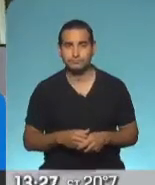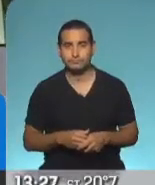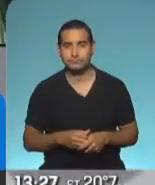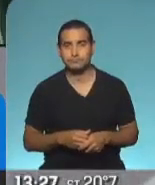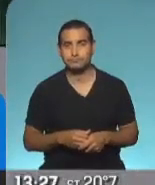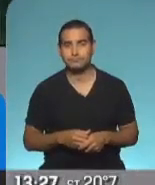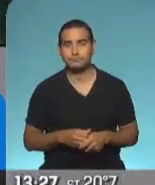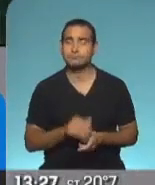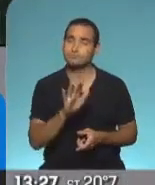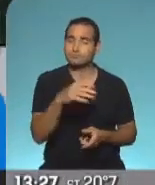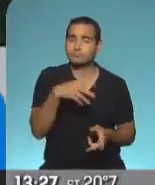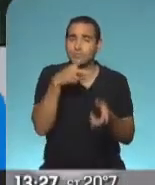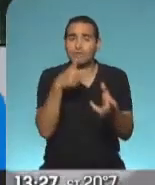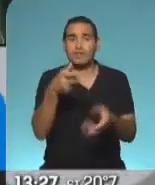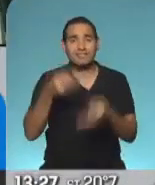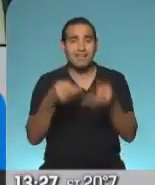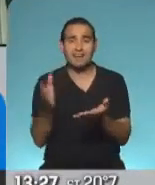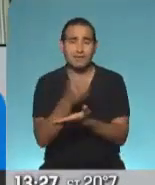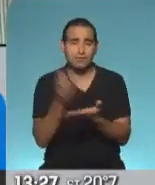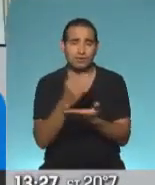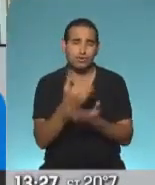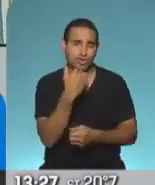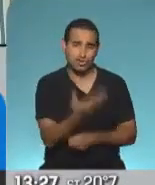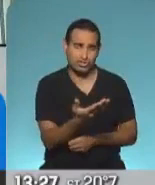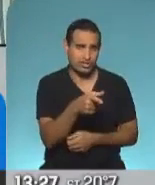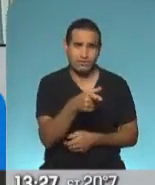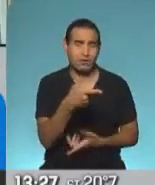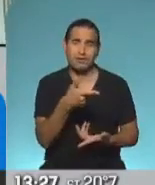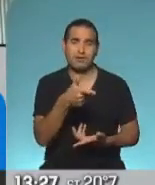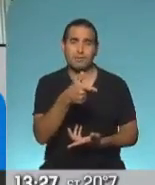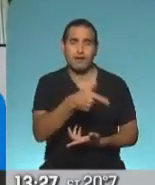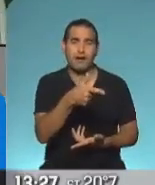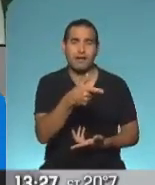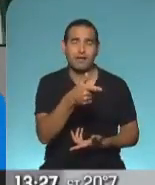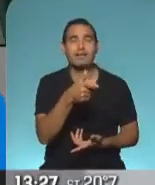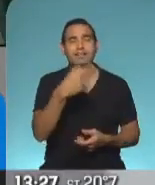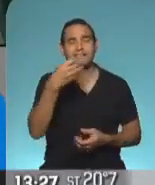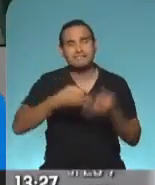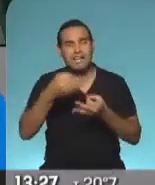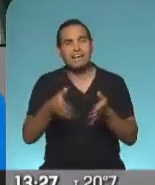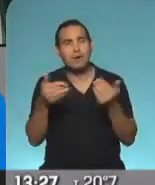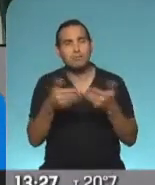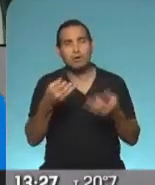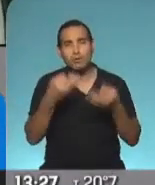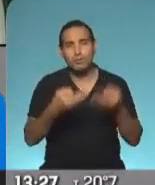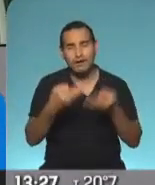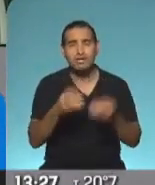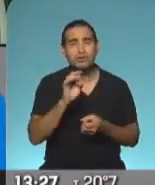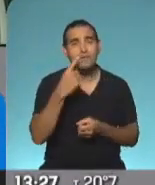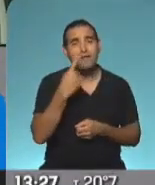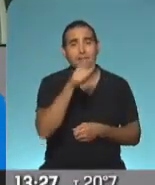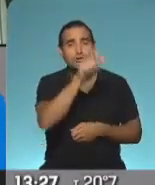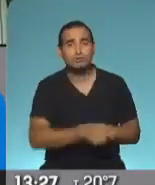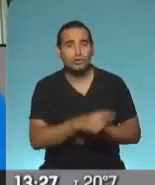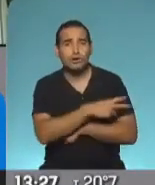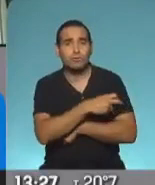Mire, por de pronto déjeme decirle que los test rápidos no sirven para diagnóstico, eso es una confusión frecuente. Los test rápidos lo que miden son inmunoglobulinas,